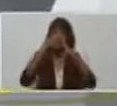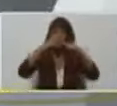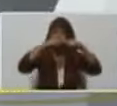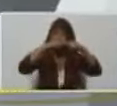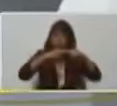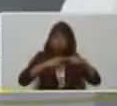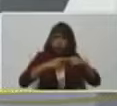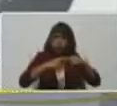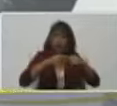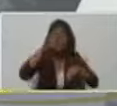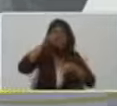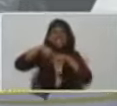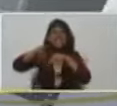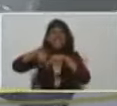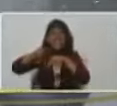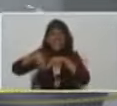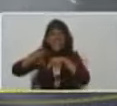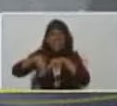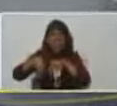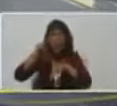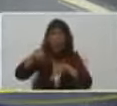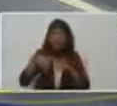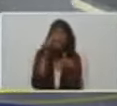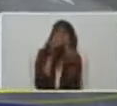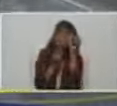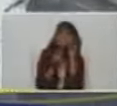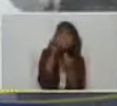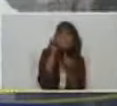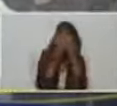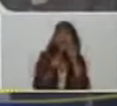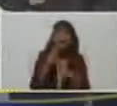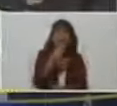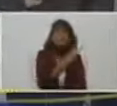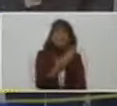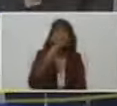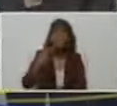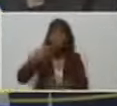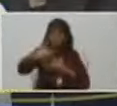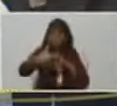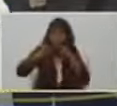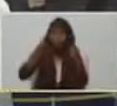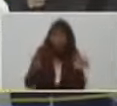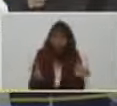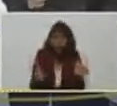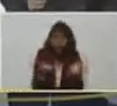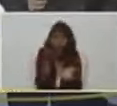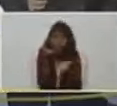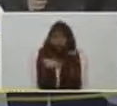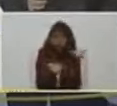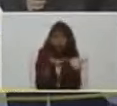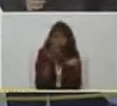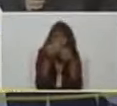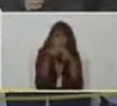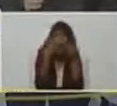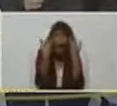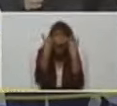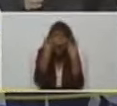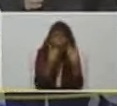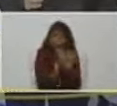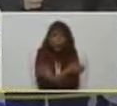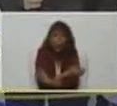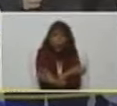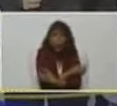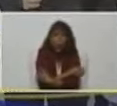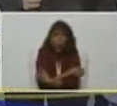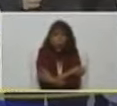intensivos pediátricos y neonatales, con 22 incubadoras, las más modernas que hoy por hoy hay en